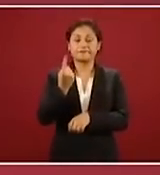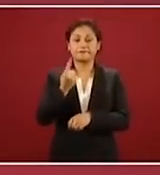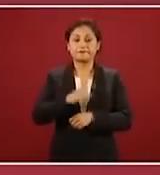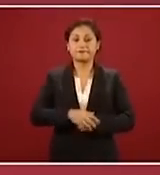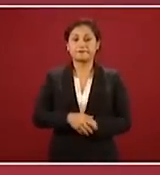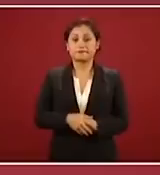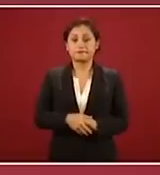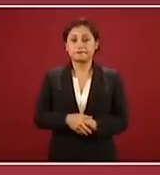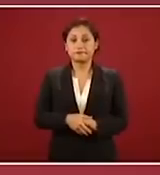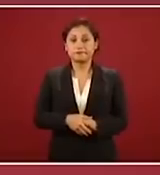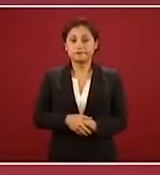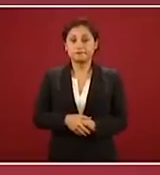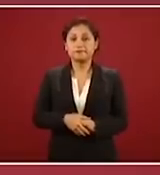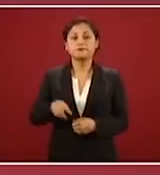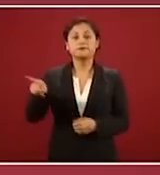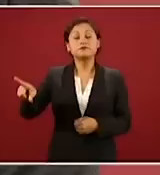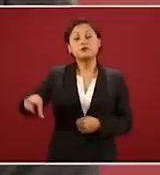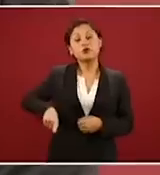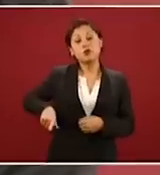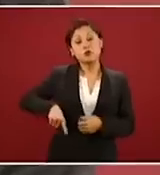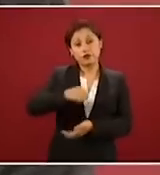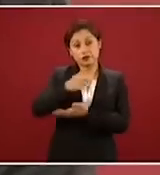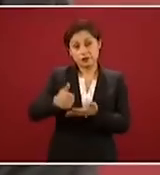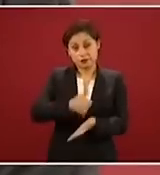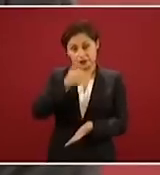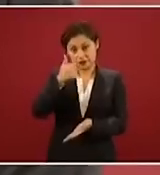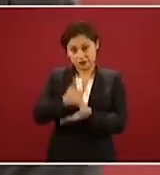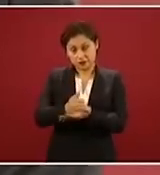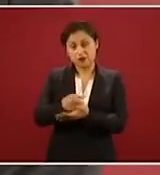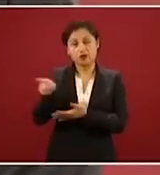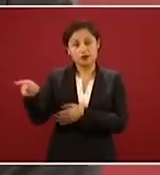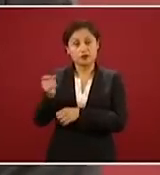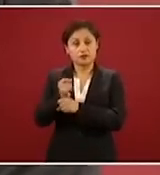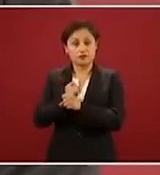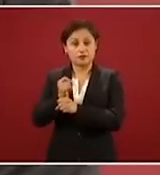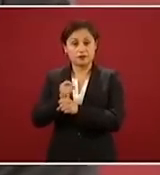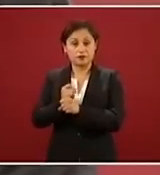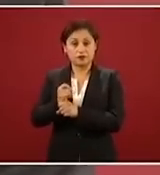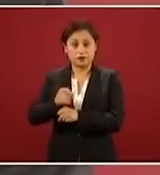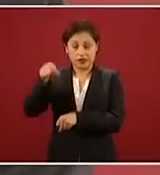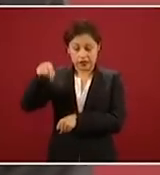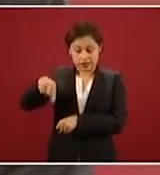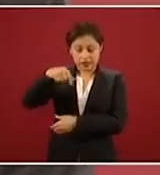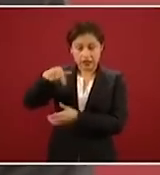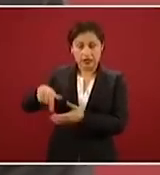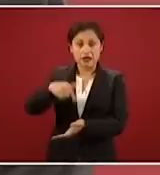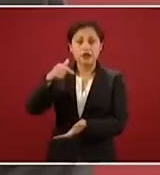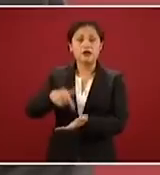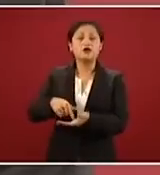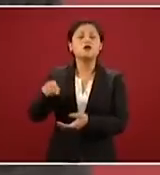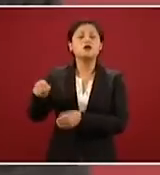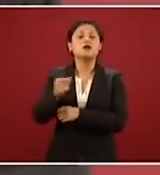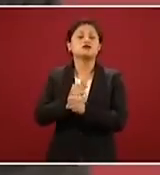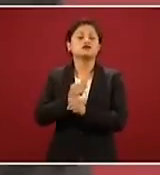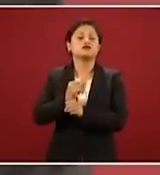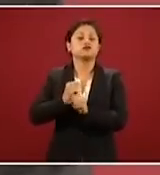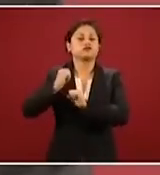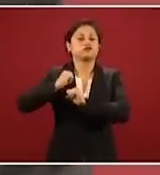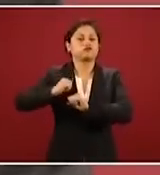llevando el gobierno de la ciudad, la autoridad local, pero es así, o sea,